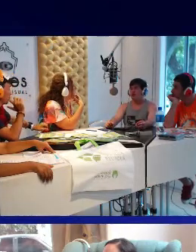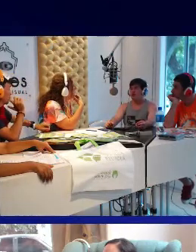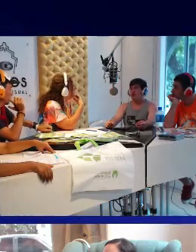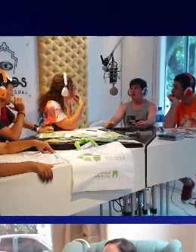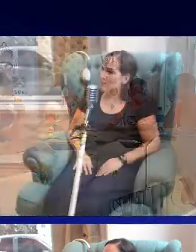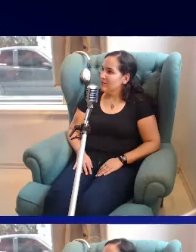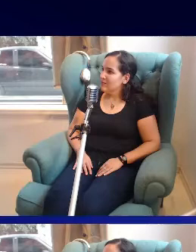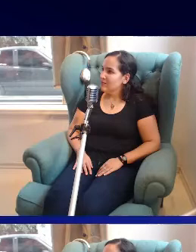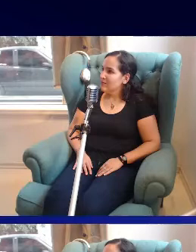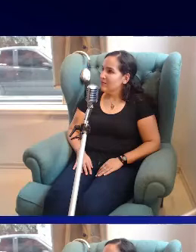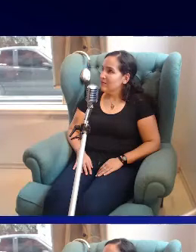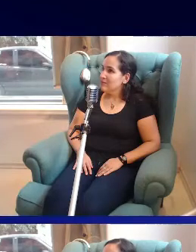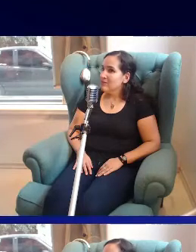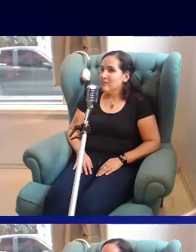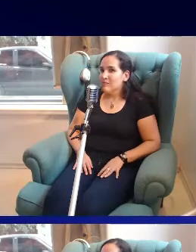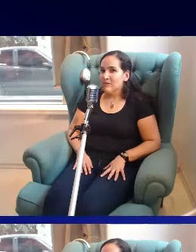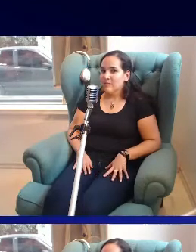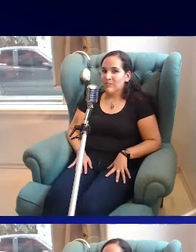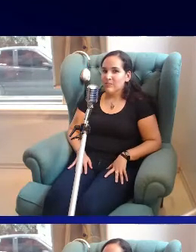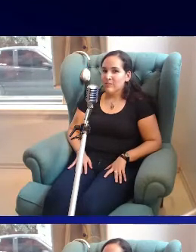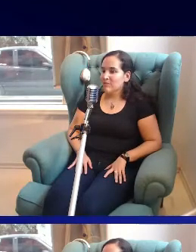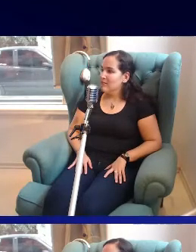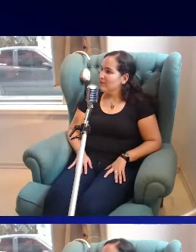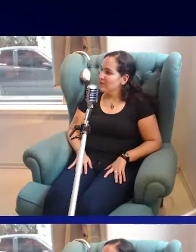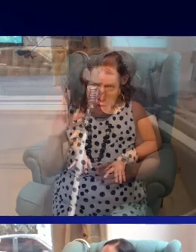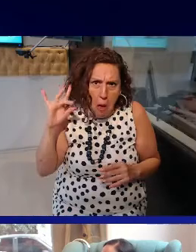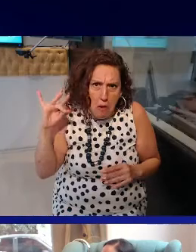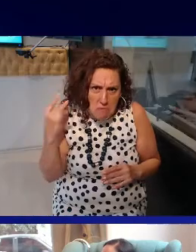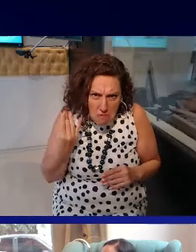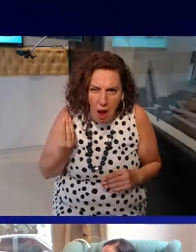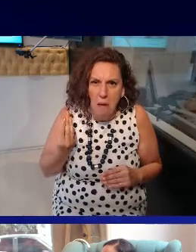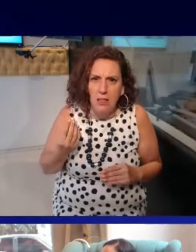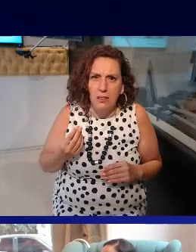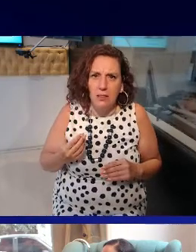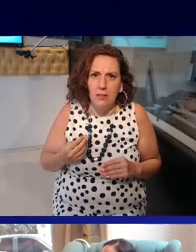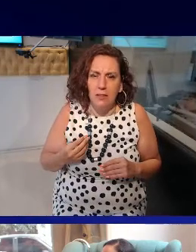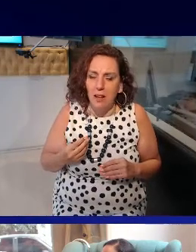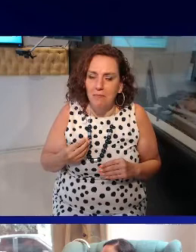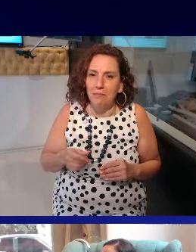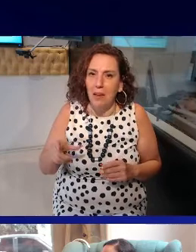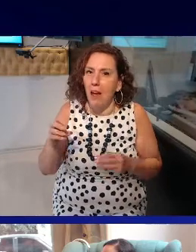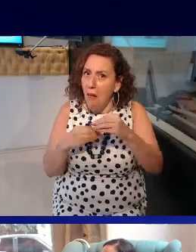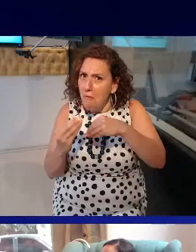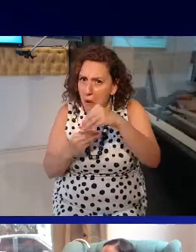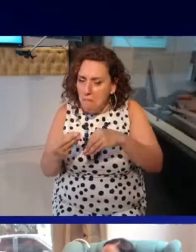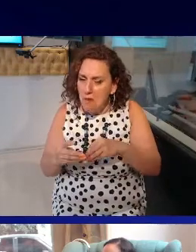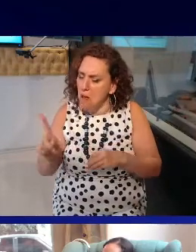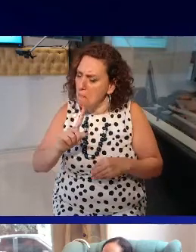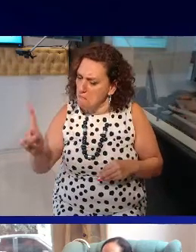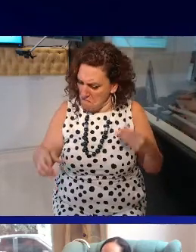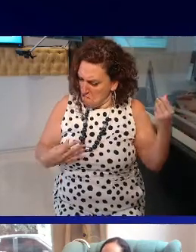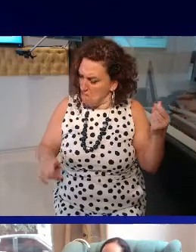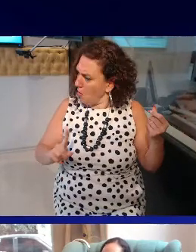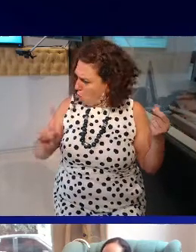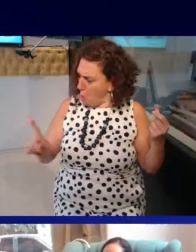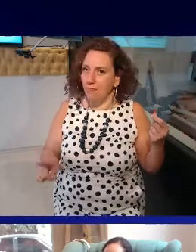Y la gente se bajaba y le querían sacar la guitarra. Le querían sacar la guitarra, no lo querían dejar tocar. ¿Fuiste, Mario,